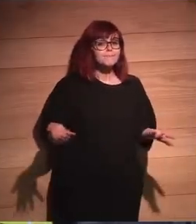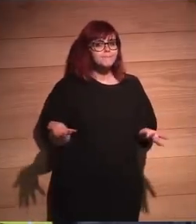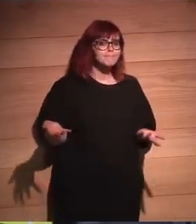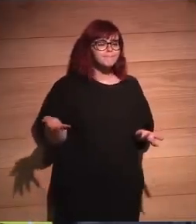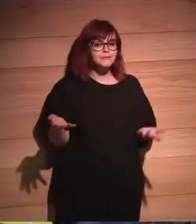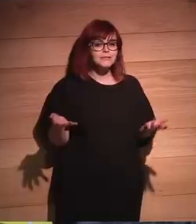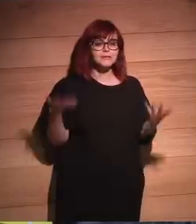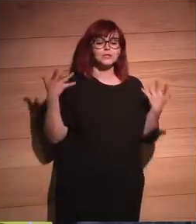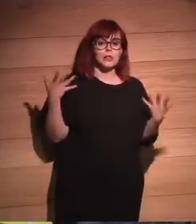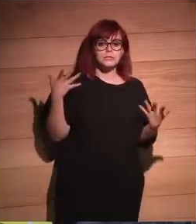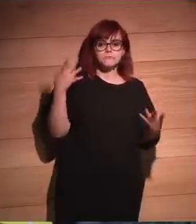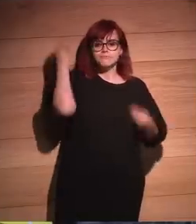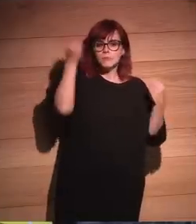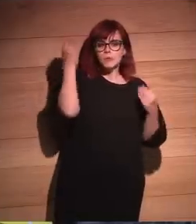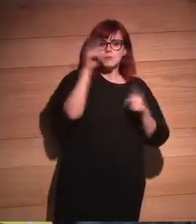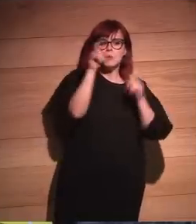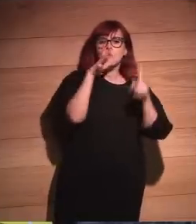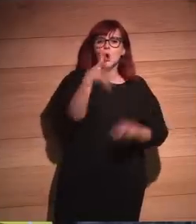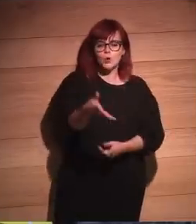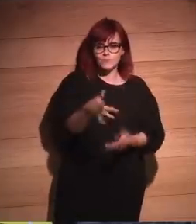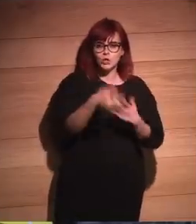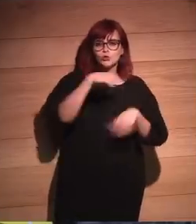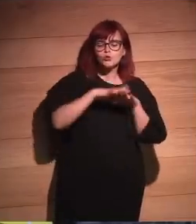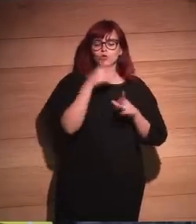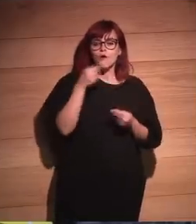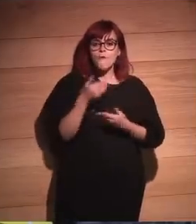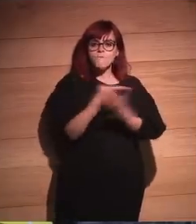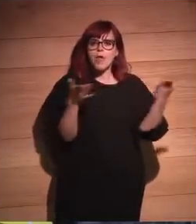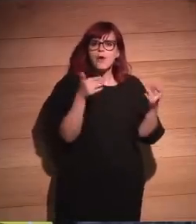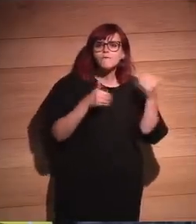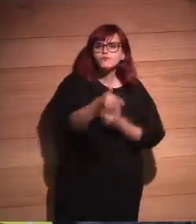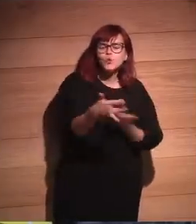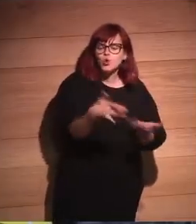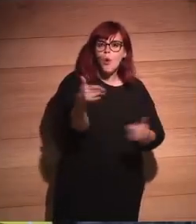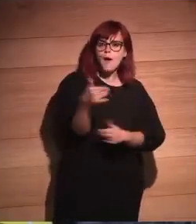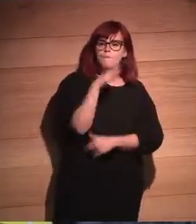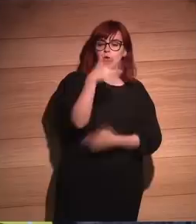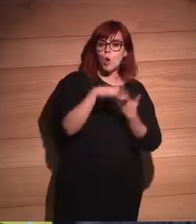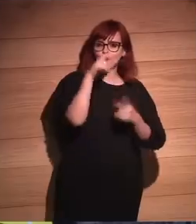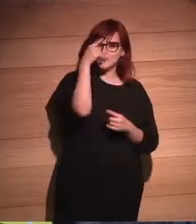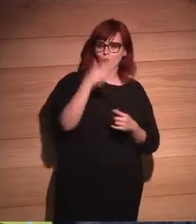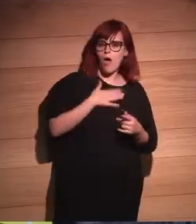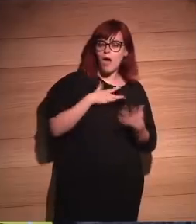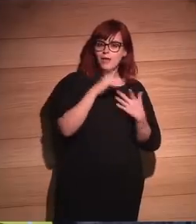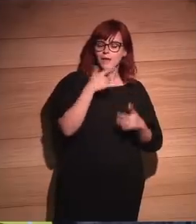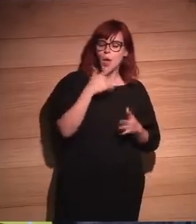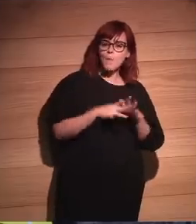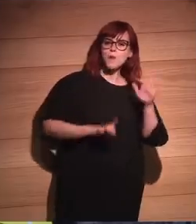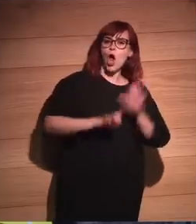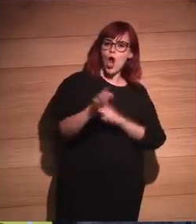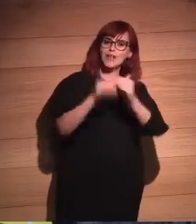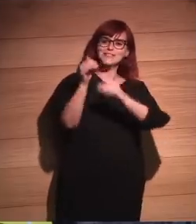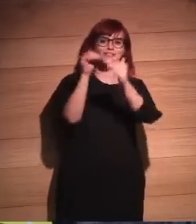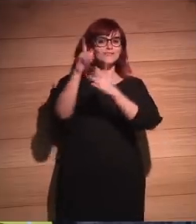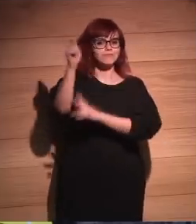es donde yo creo que esa es la pregunta que tenemos que hacernos. ¿Por qué no creemos en el futuro cuando siempre nuestra cultura es una cultura de la idea de progreso,